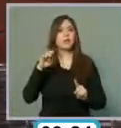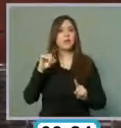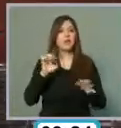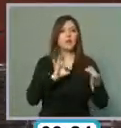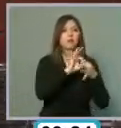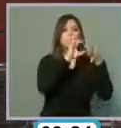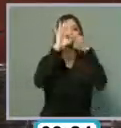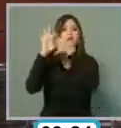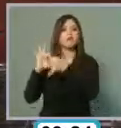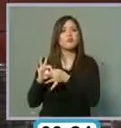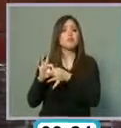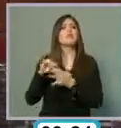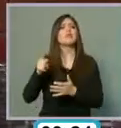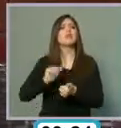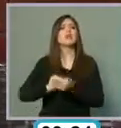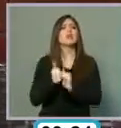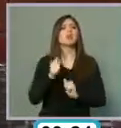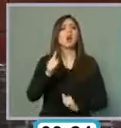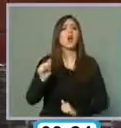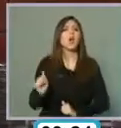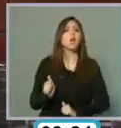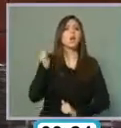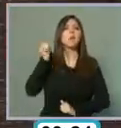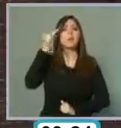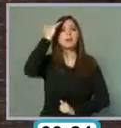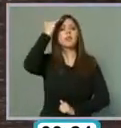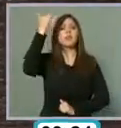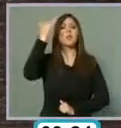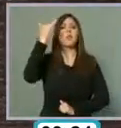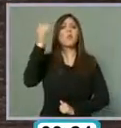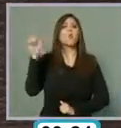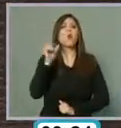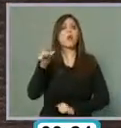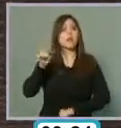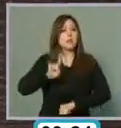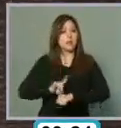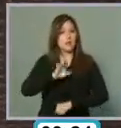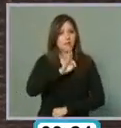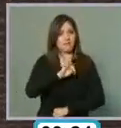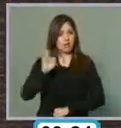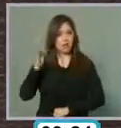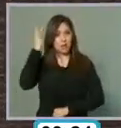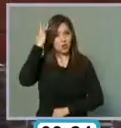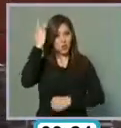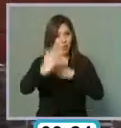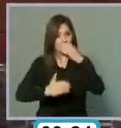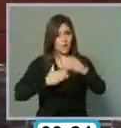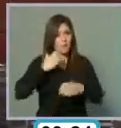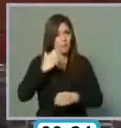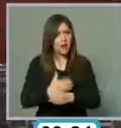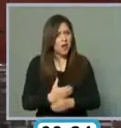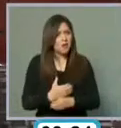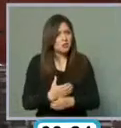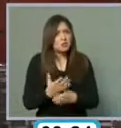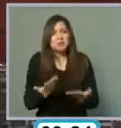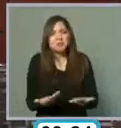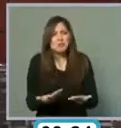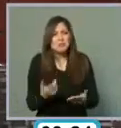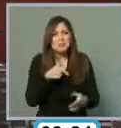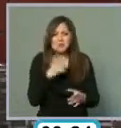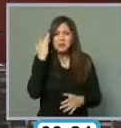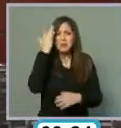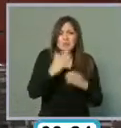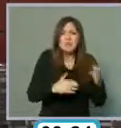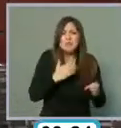el tiempo en nuestro cumpleaños. Ok. ¿Por qué es de vital importancia el cumpleaños? Porque el sol te